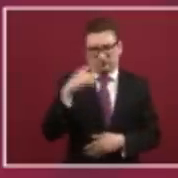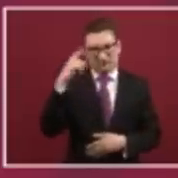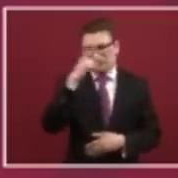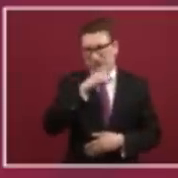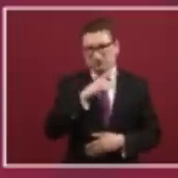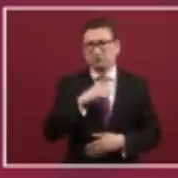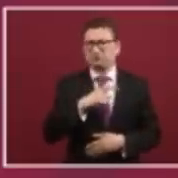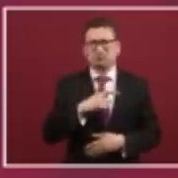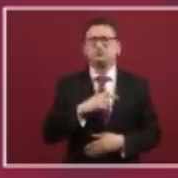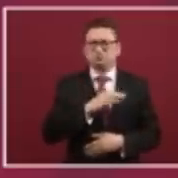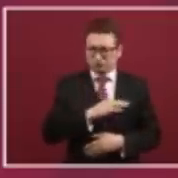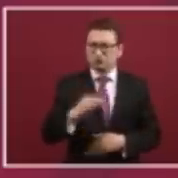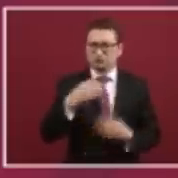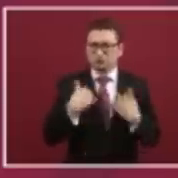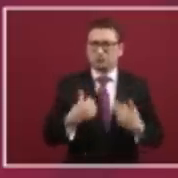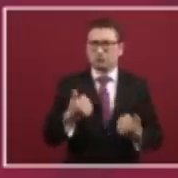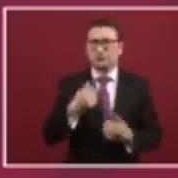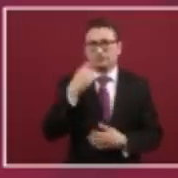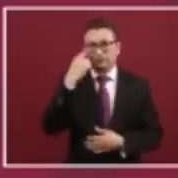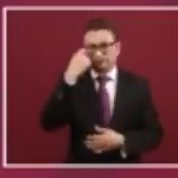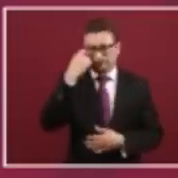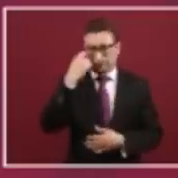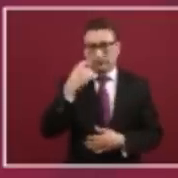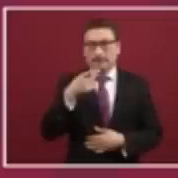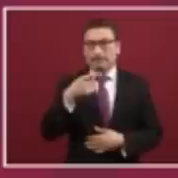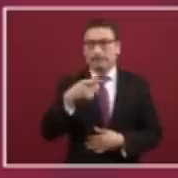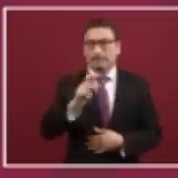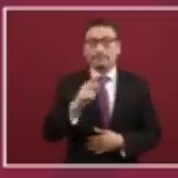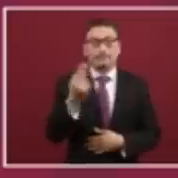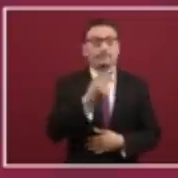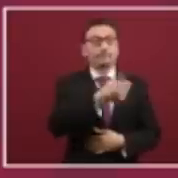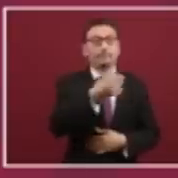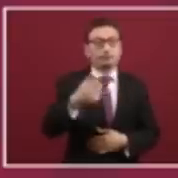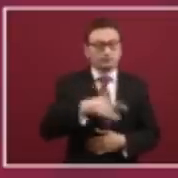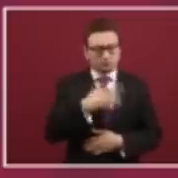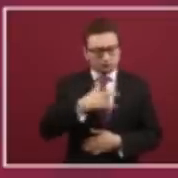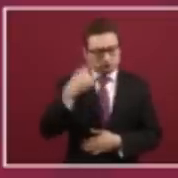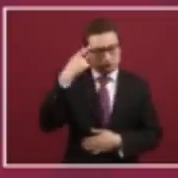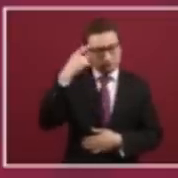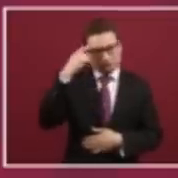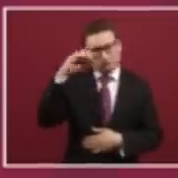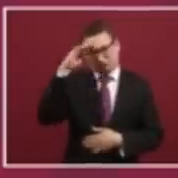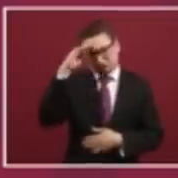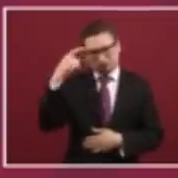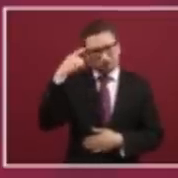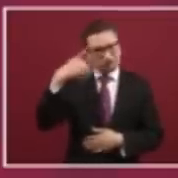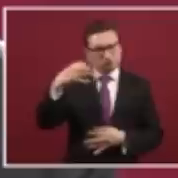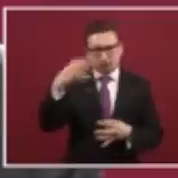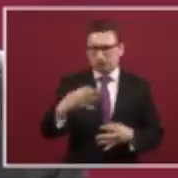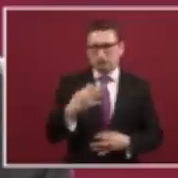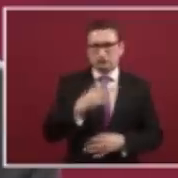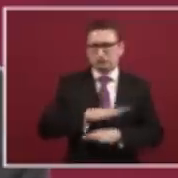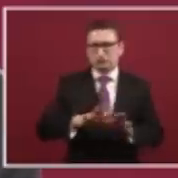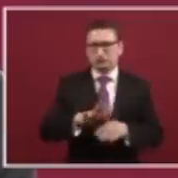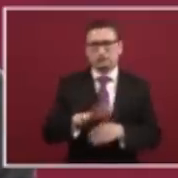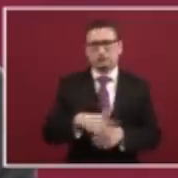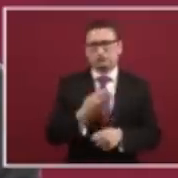entender, no es tan complejo. Se requiere sentido común, juicio práctico, nada más.